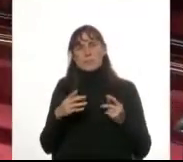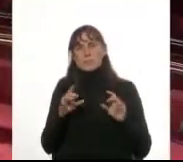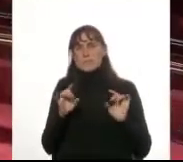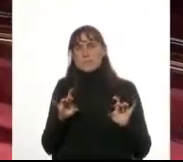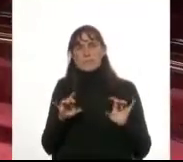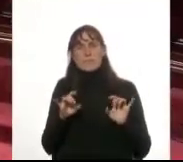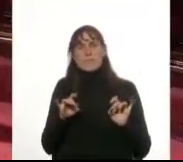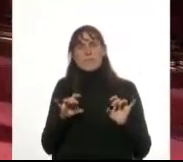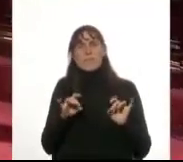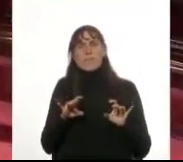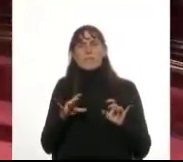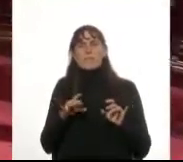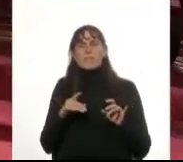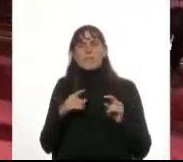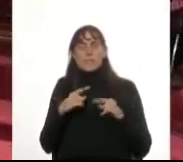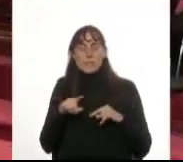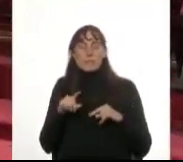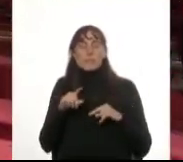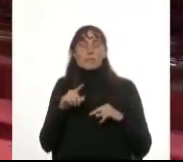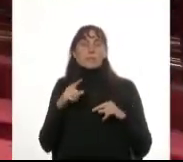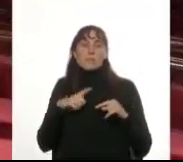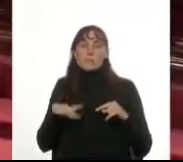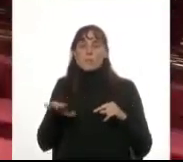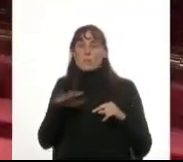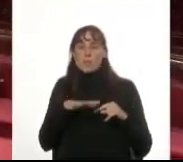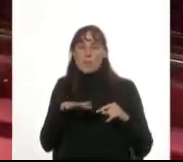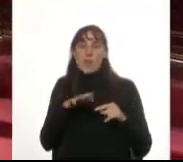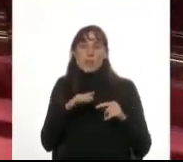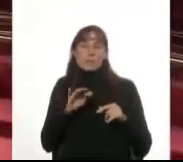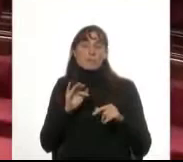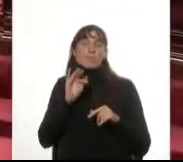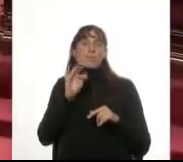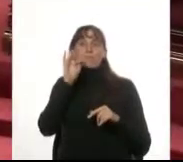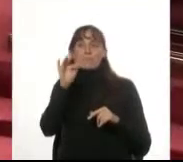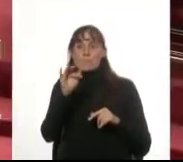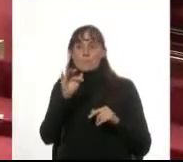Y la sociedad a la larga es la que construye civilización.